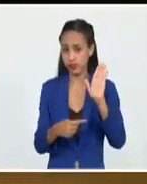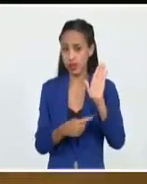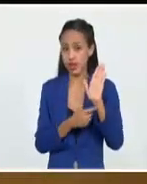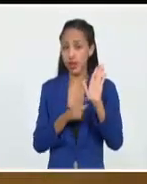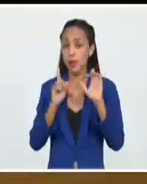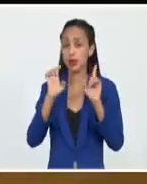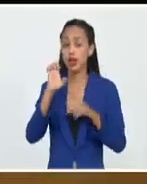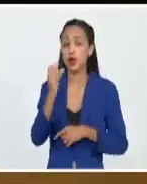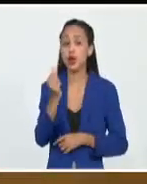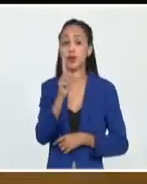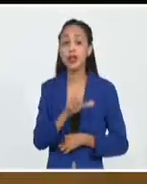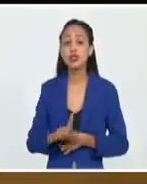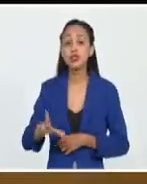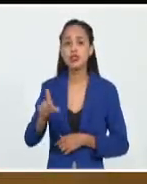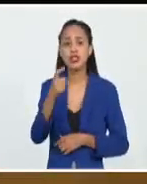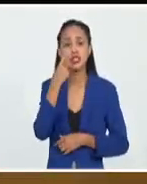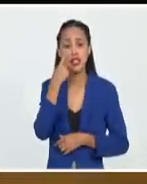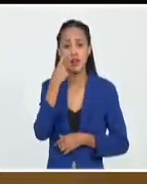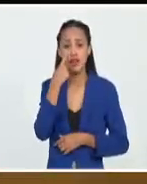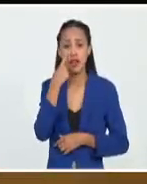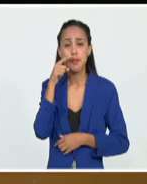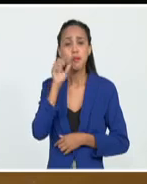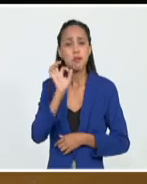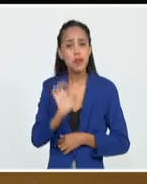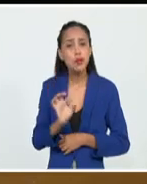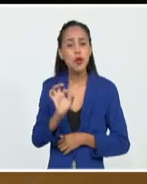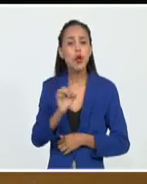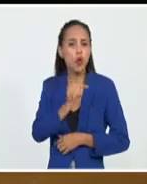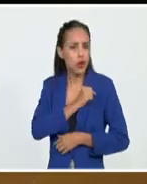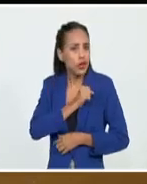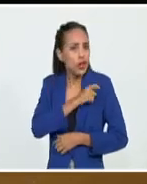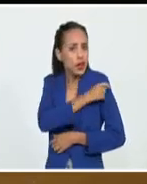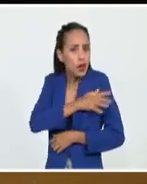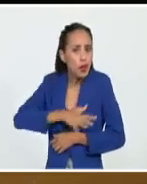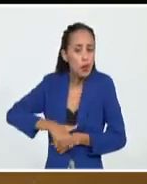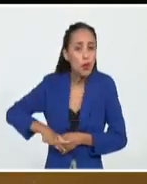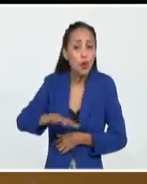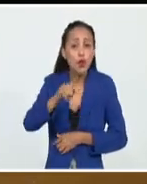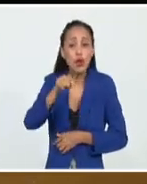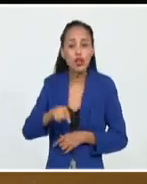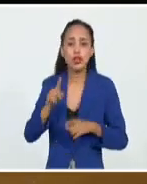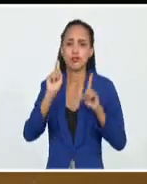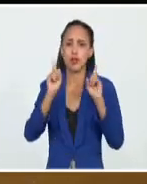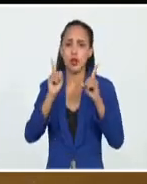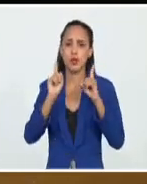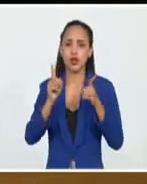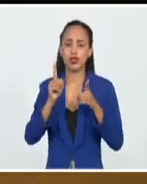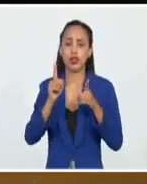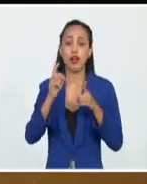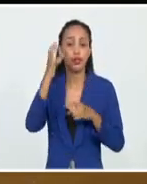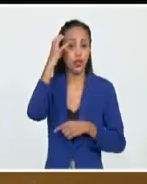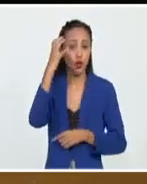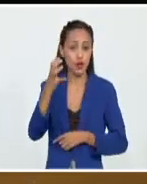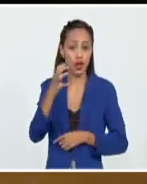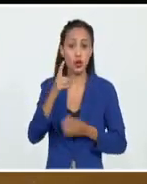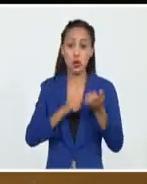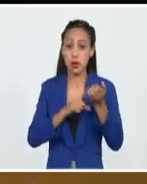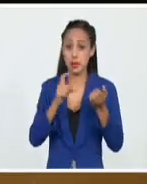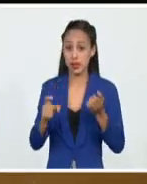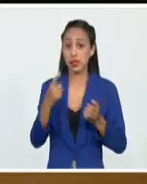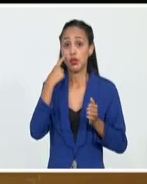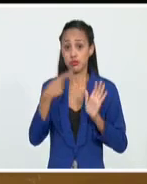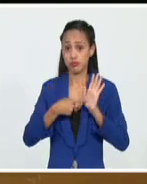la expresión de la voluntad del pueblo contenida en la política del partido, el Estado y el gobierno